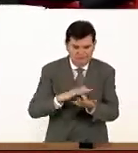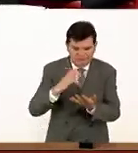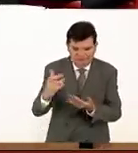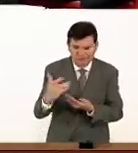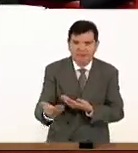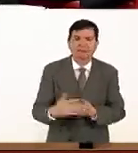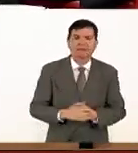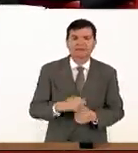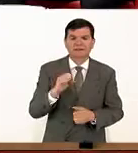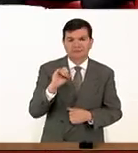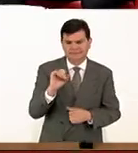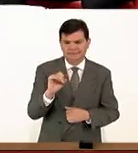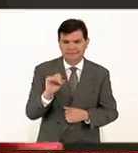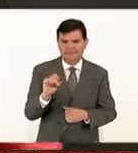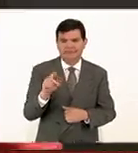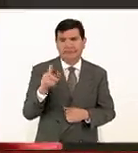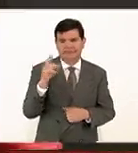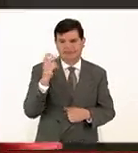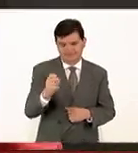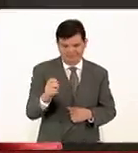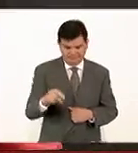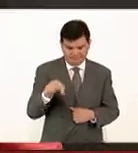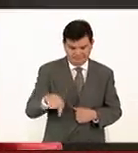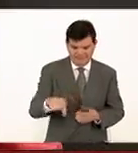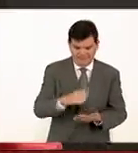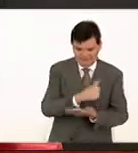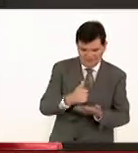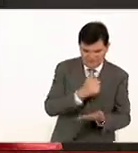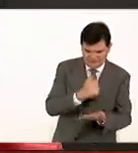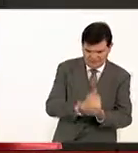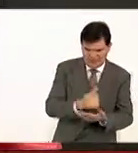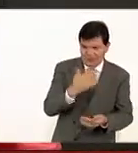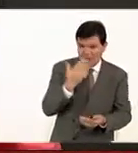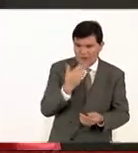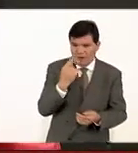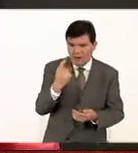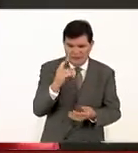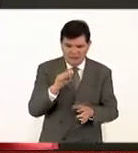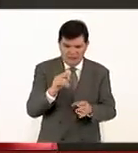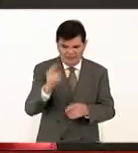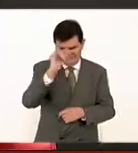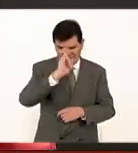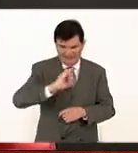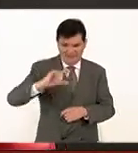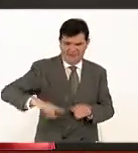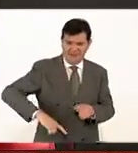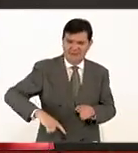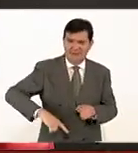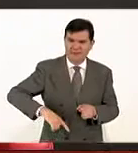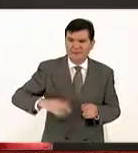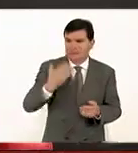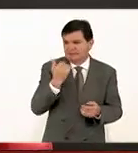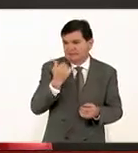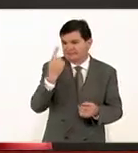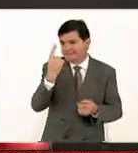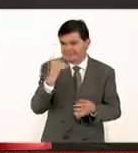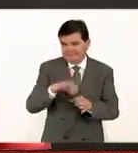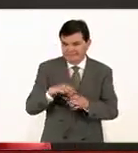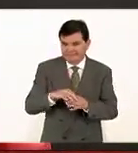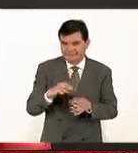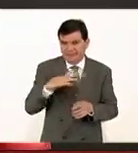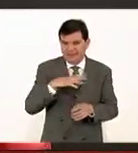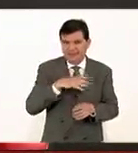ustedes. Pues sí, creo que esta ciudad, pues si bien no tiene una elección para jefe de gobierno, tenemos por lo menos